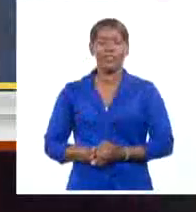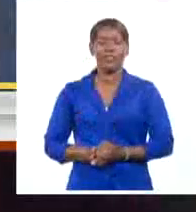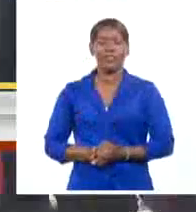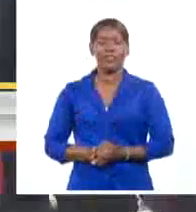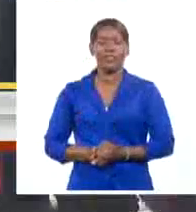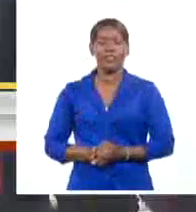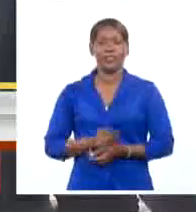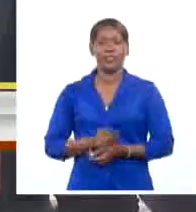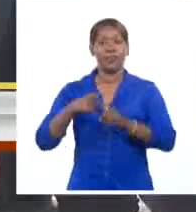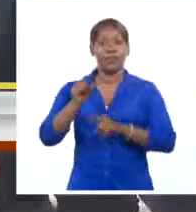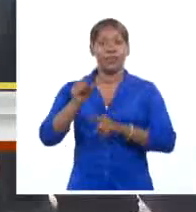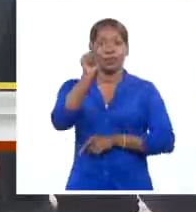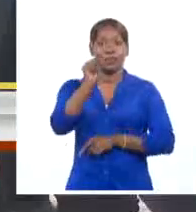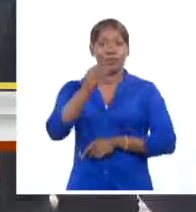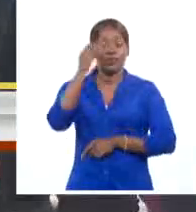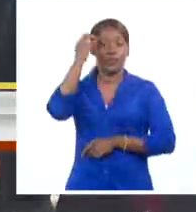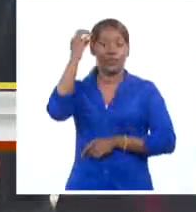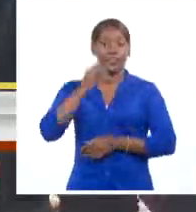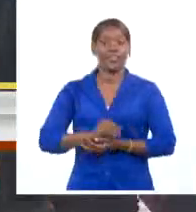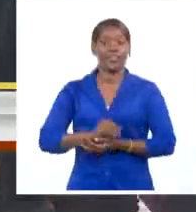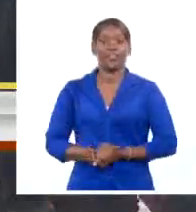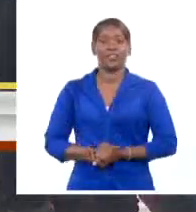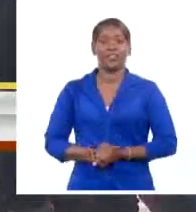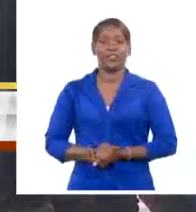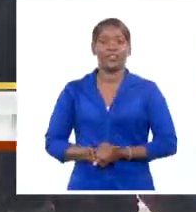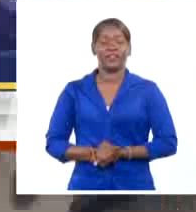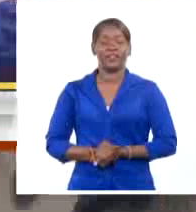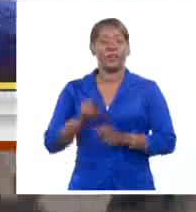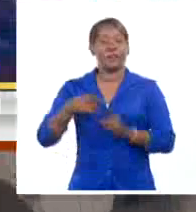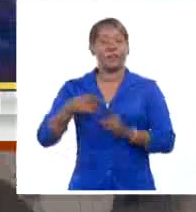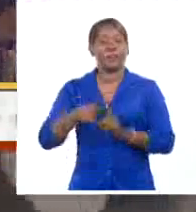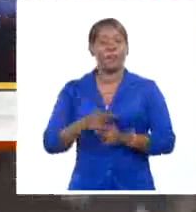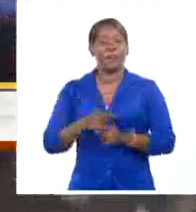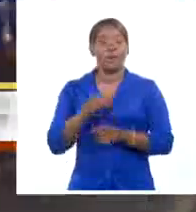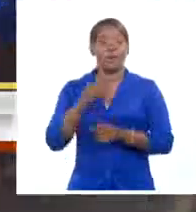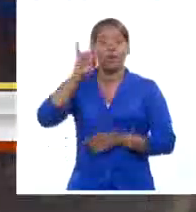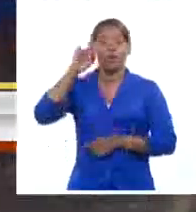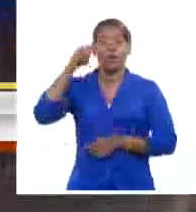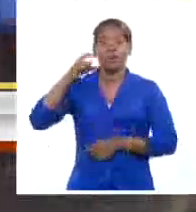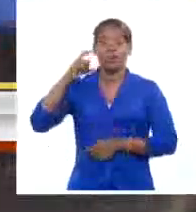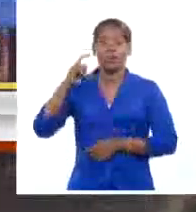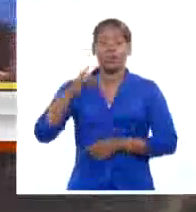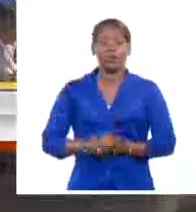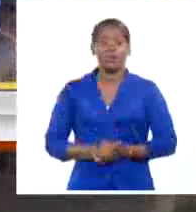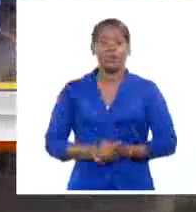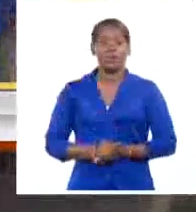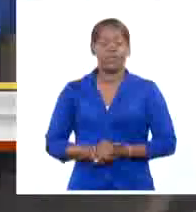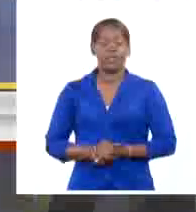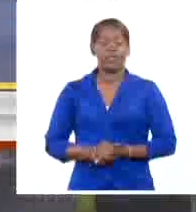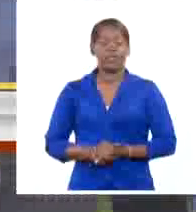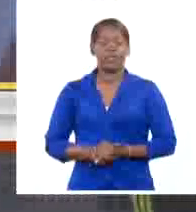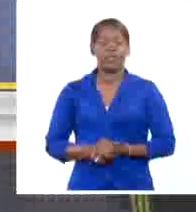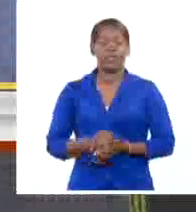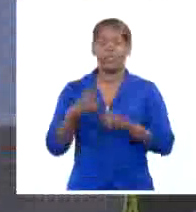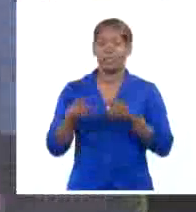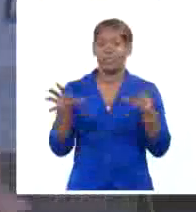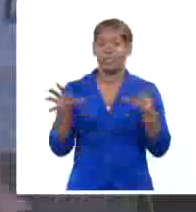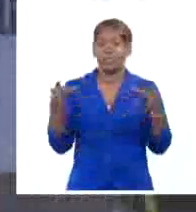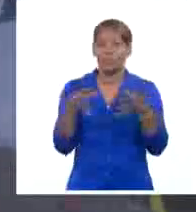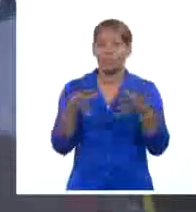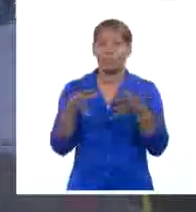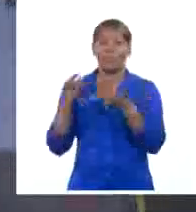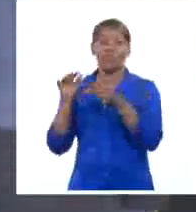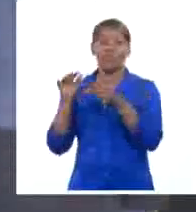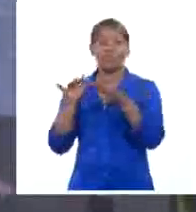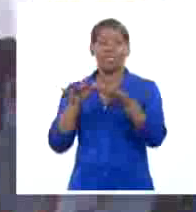el gobernador Julio César Estupiñán Rodríguez, además la Unión de Jóvenes Comunistas, la organización de pioneros que honra al autor de la Edad de